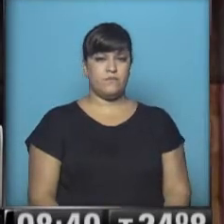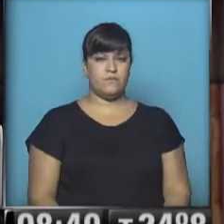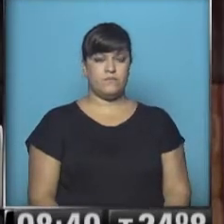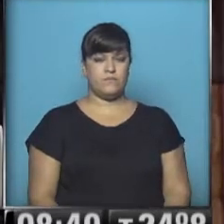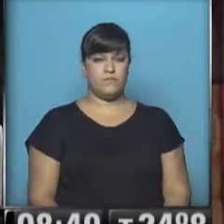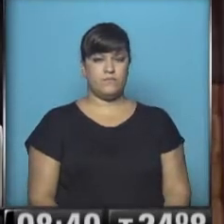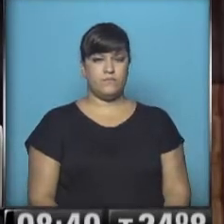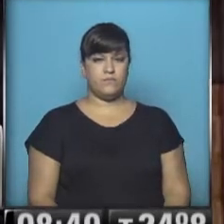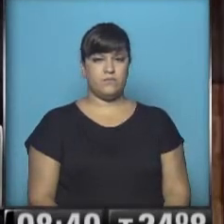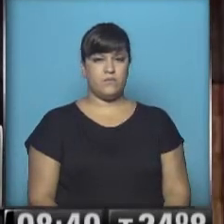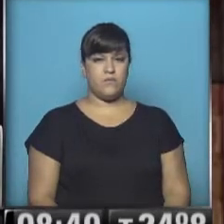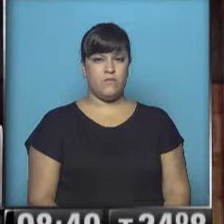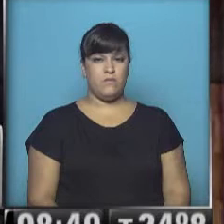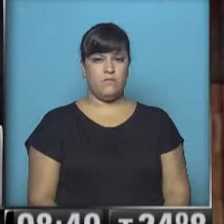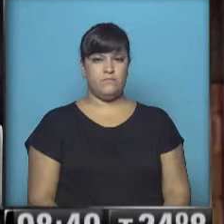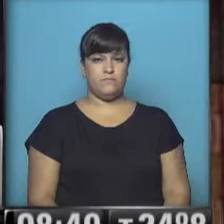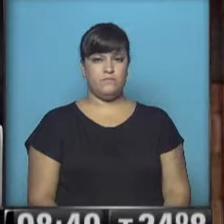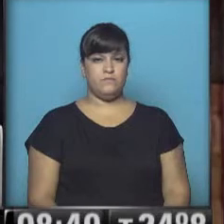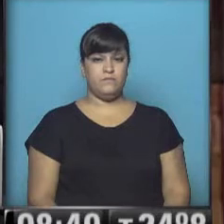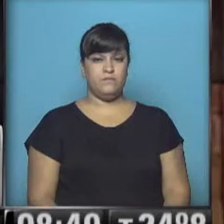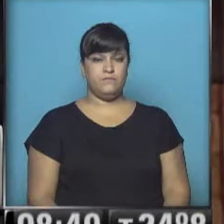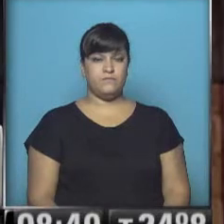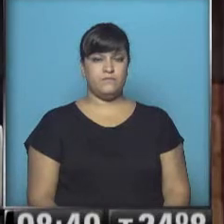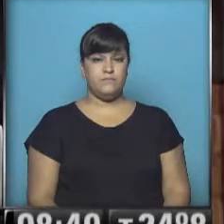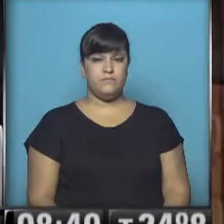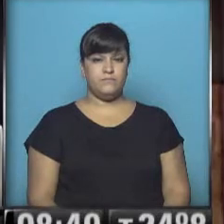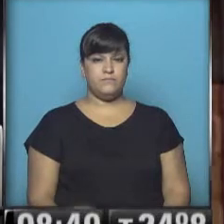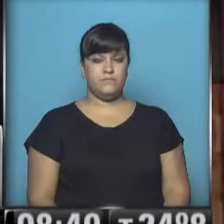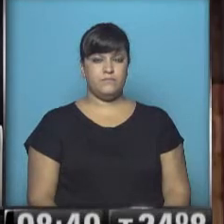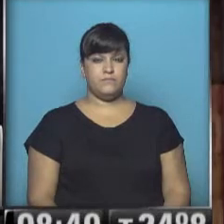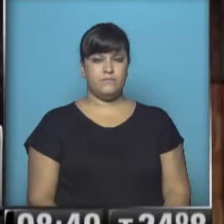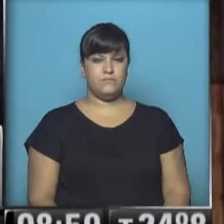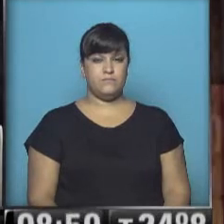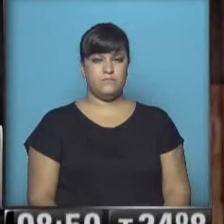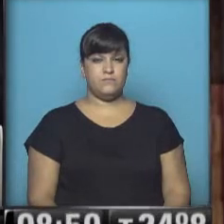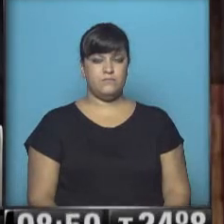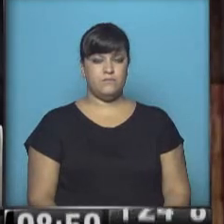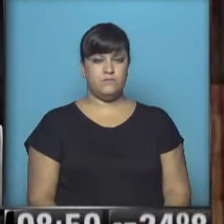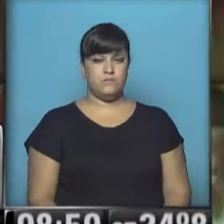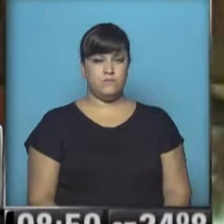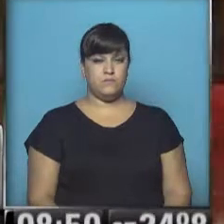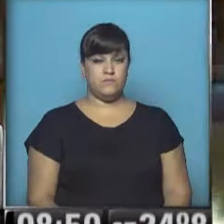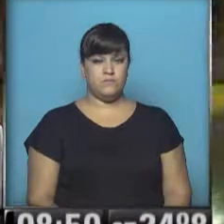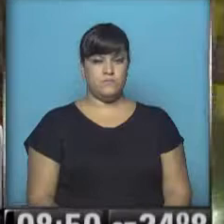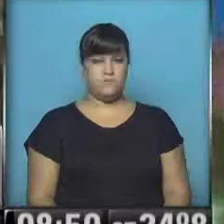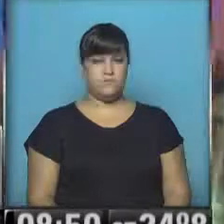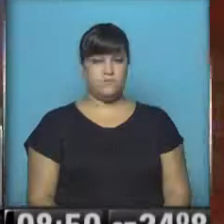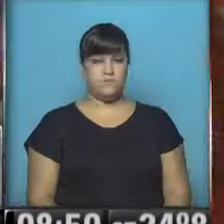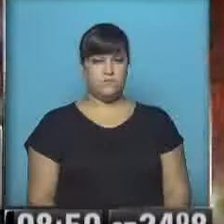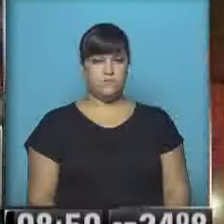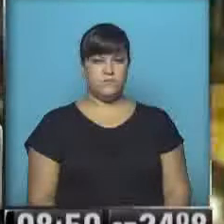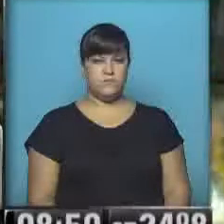fútbol que donar táriq ismo a fini piso tis y aprende de tía está pinos y es que órdenes